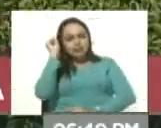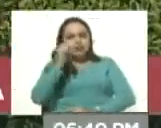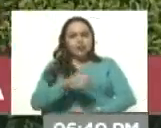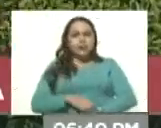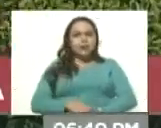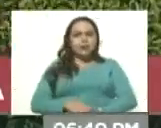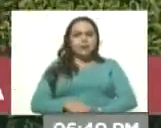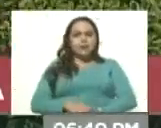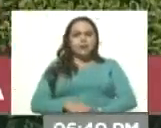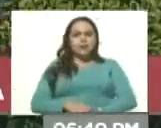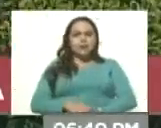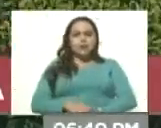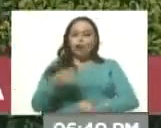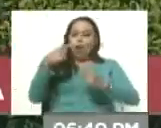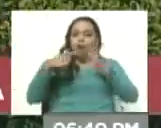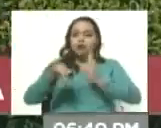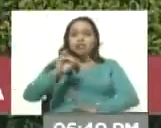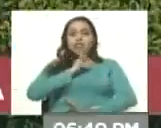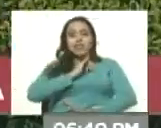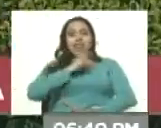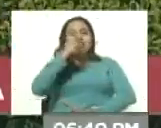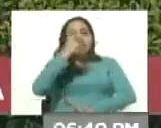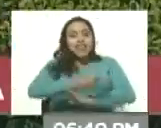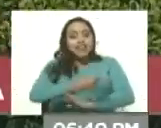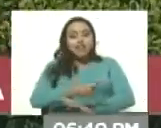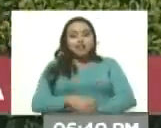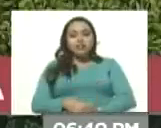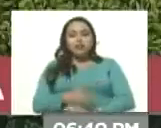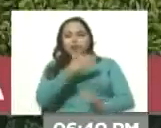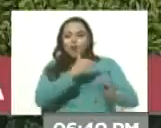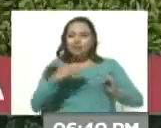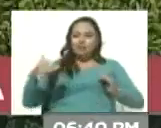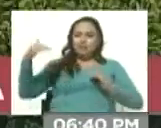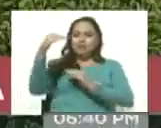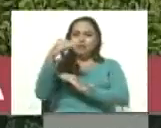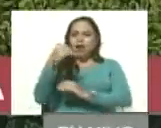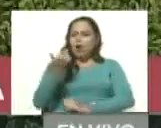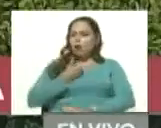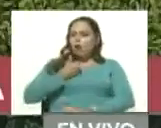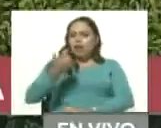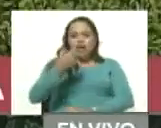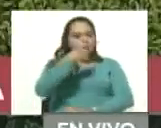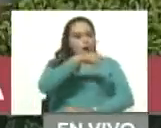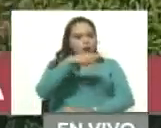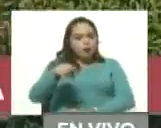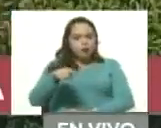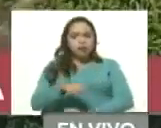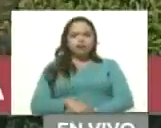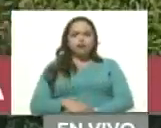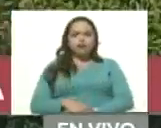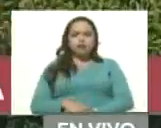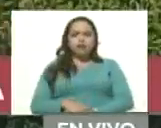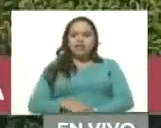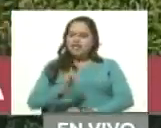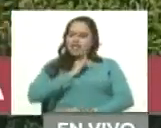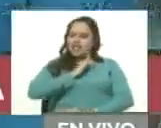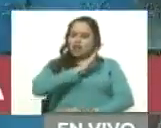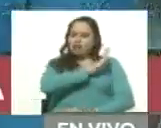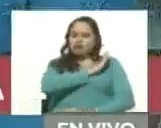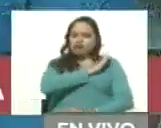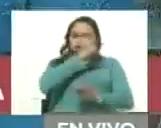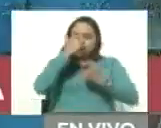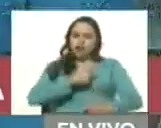nuestros elementos identitarios deben estar por encima de cualquier cosa es lo que nos identifica es lo que